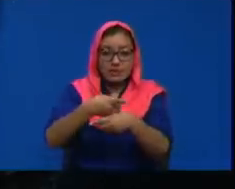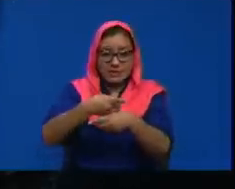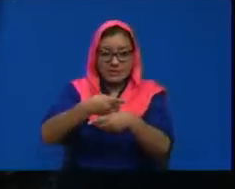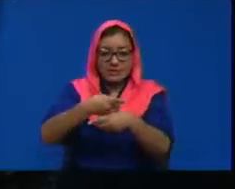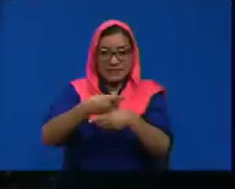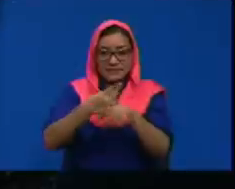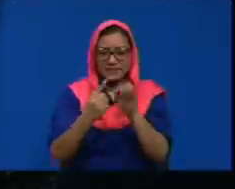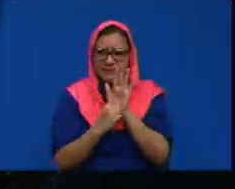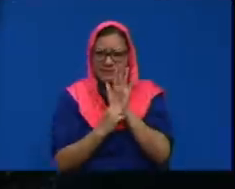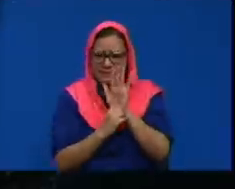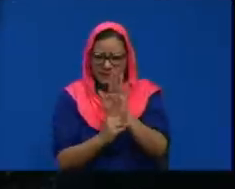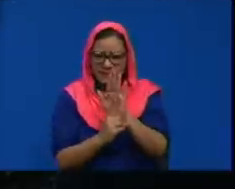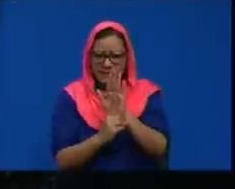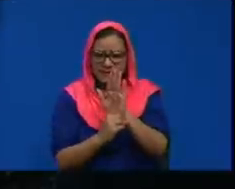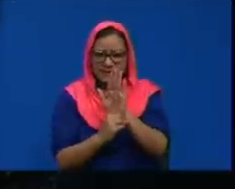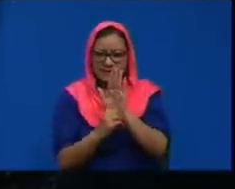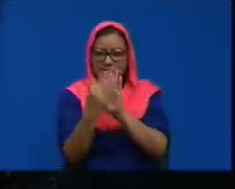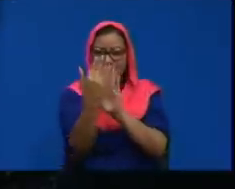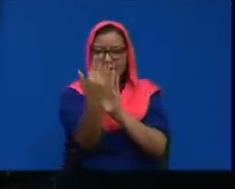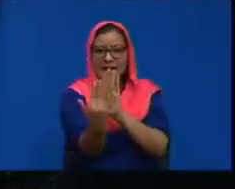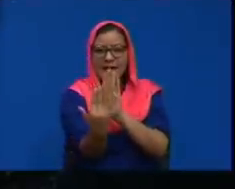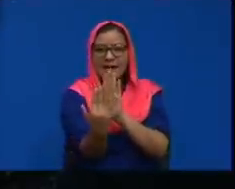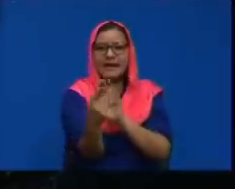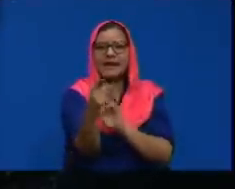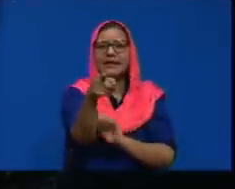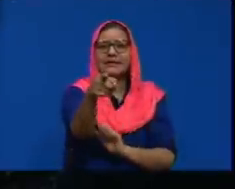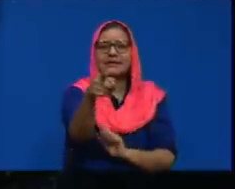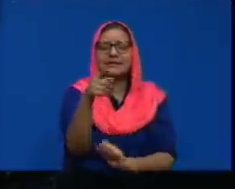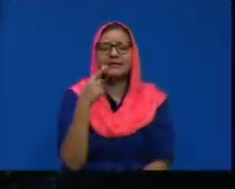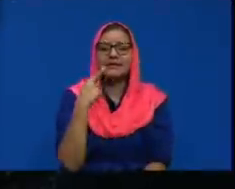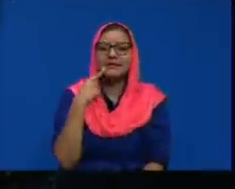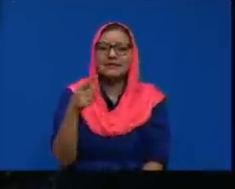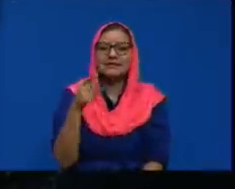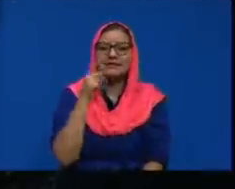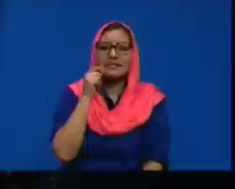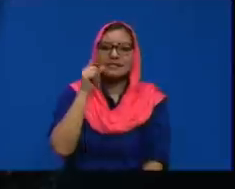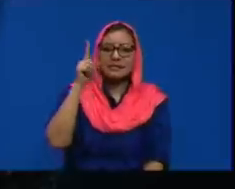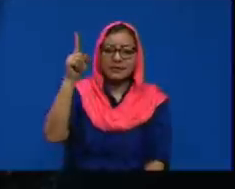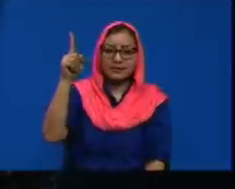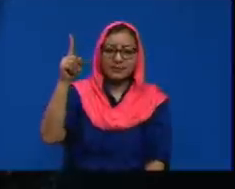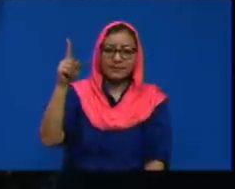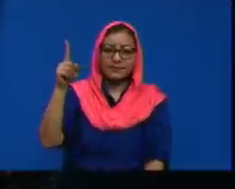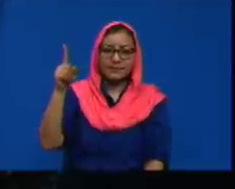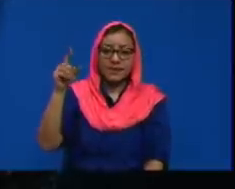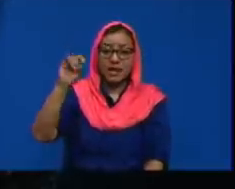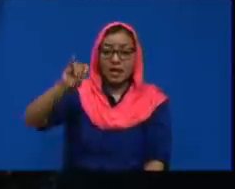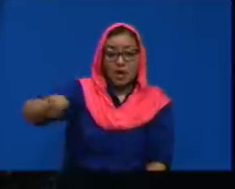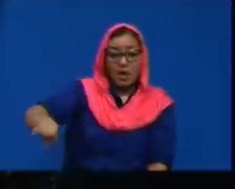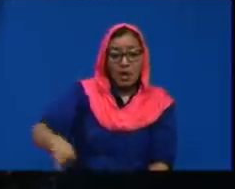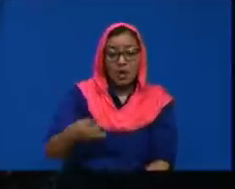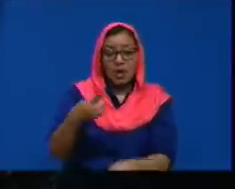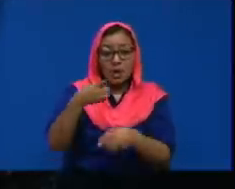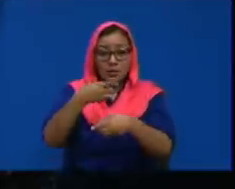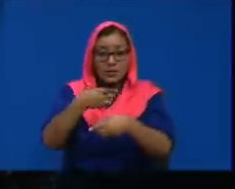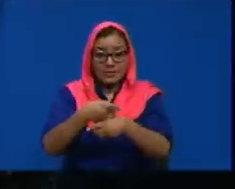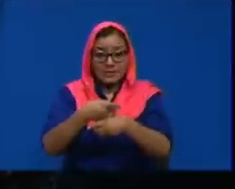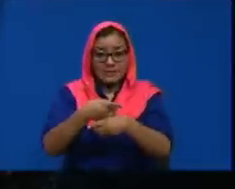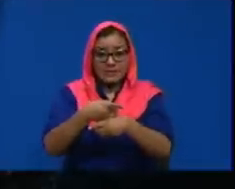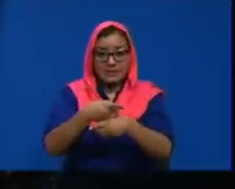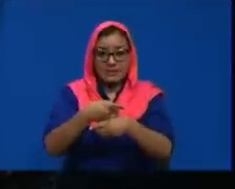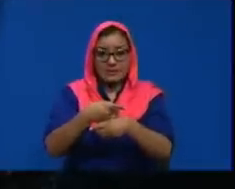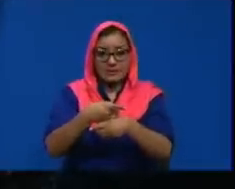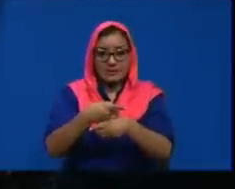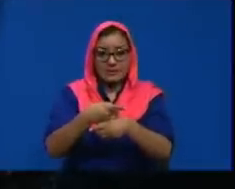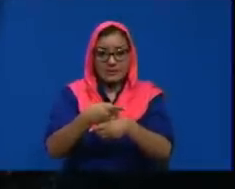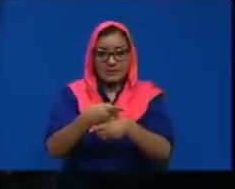Yo me presento delante de ti, dice el Señor, como tu justicia.